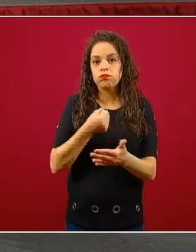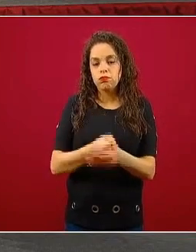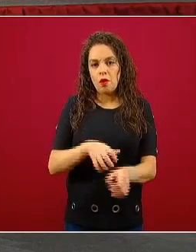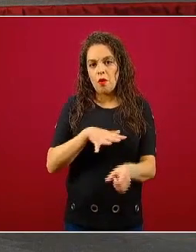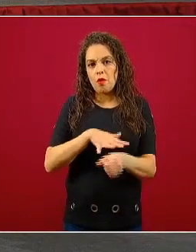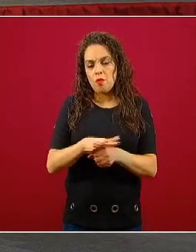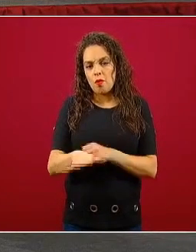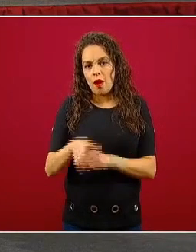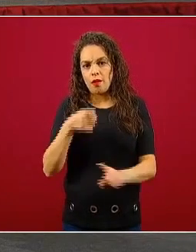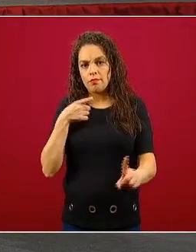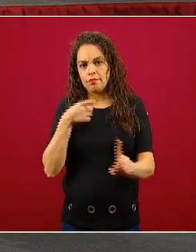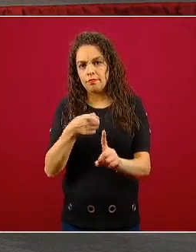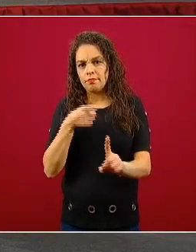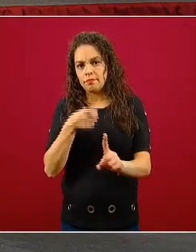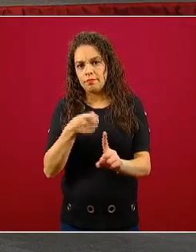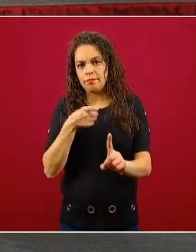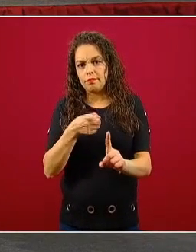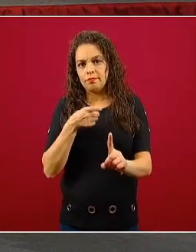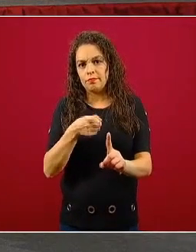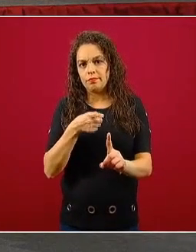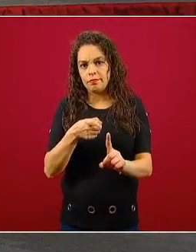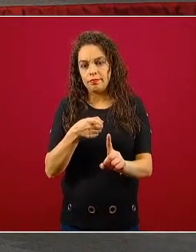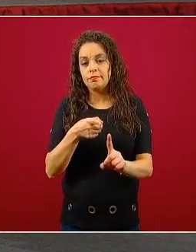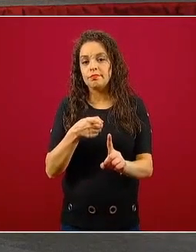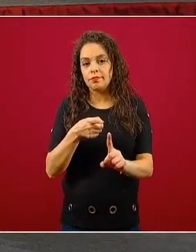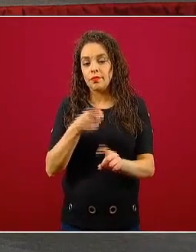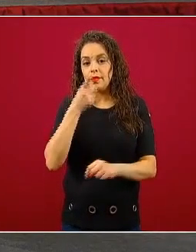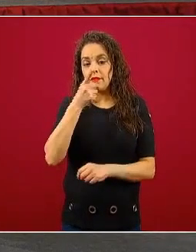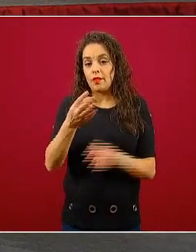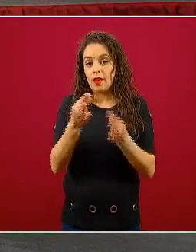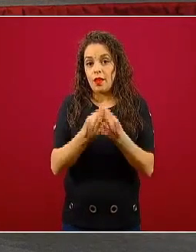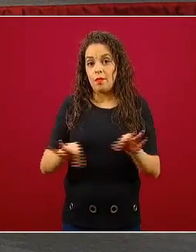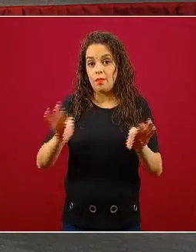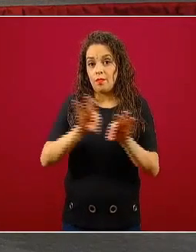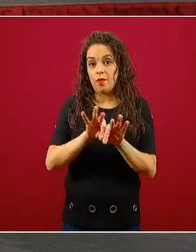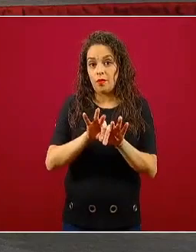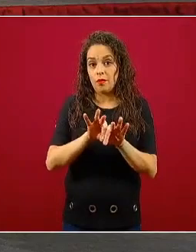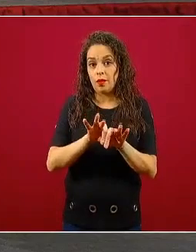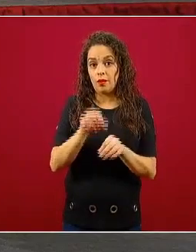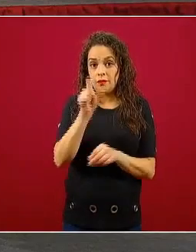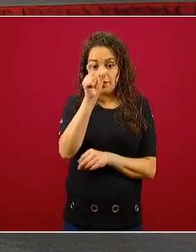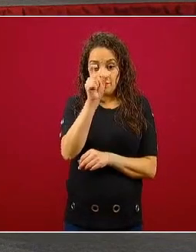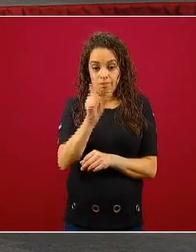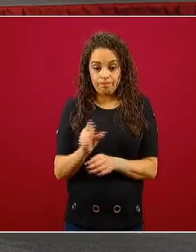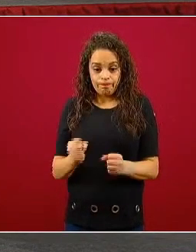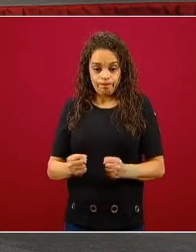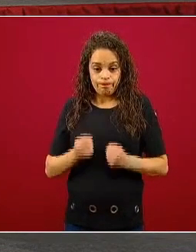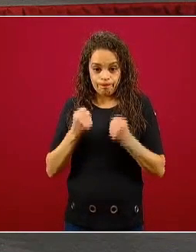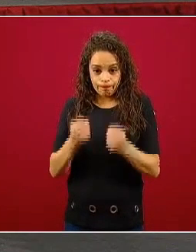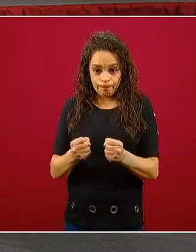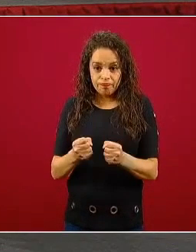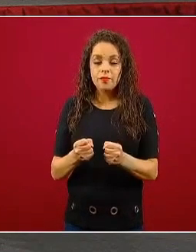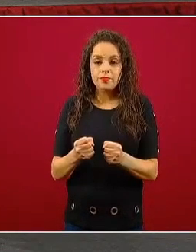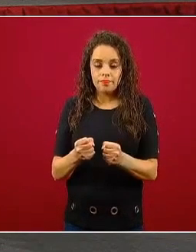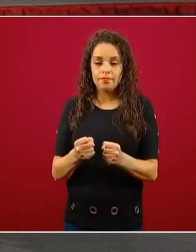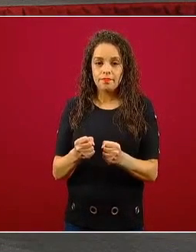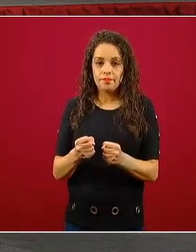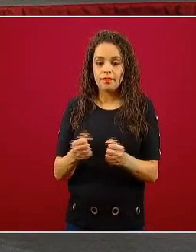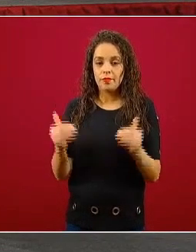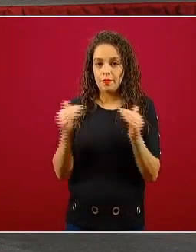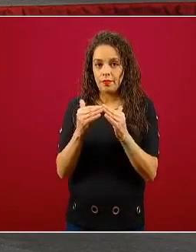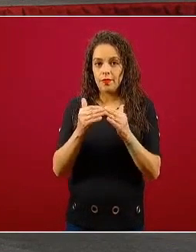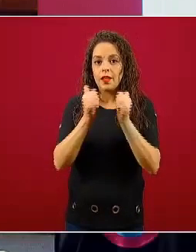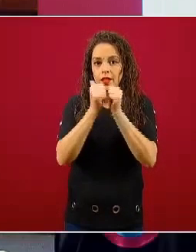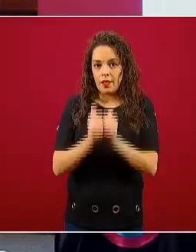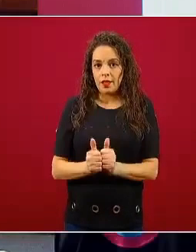quizá la columna vertebral de la estrategia de distanciamiento social: quédate en casa. Pero ¿qué pasa con